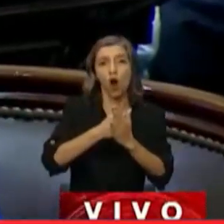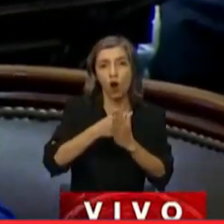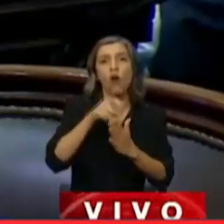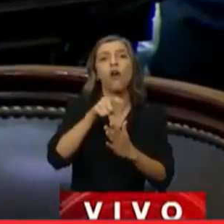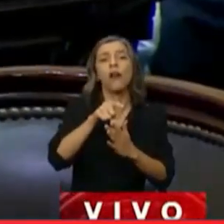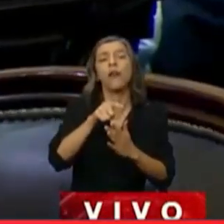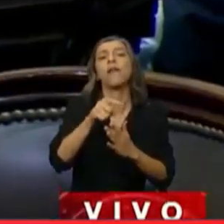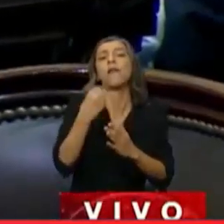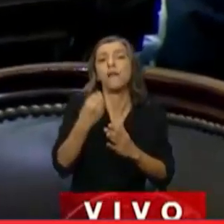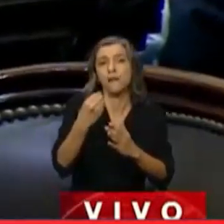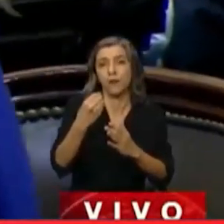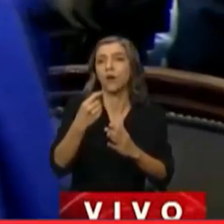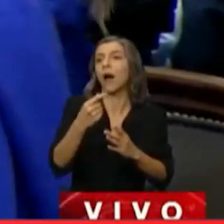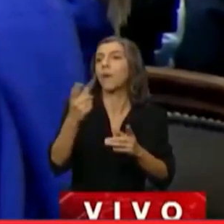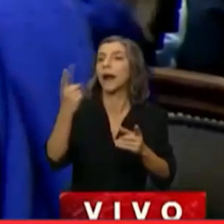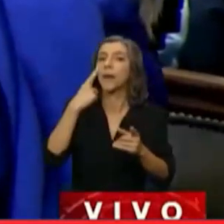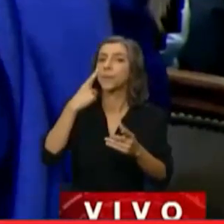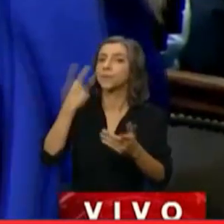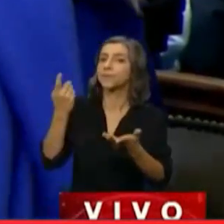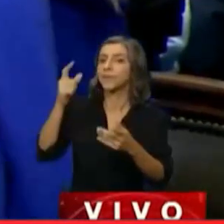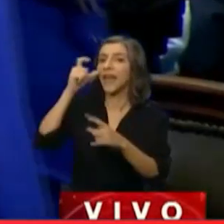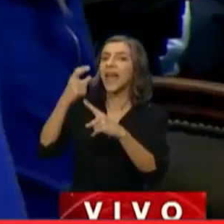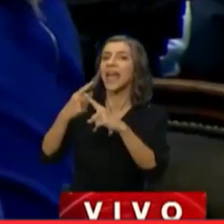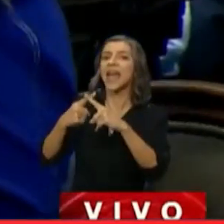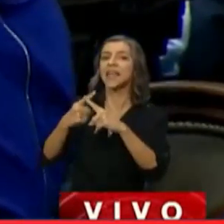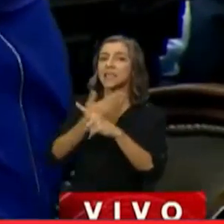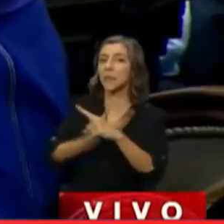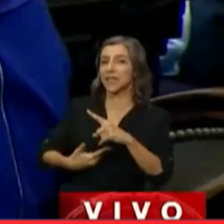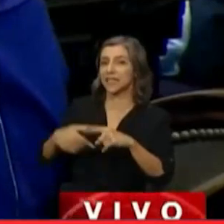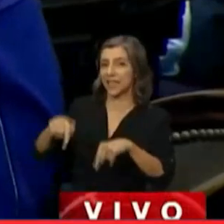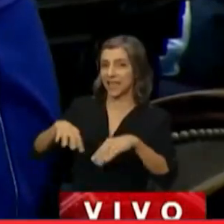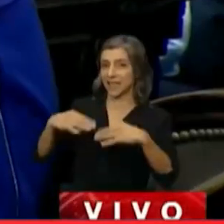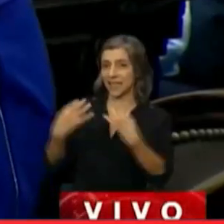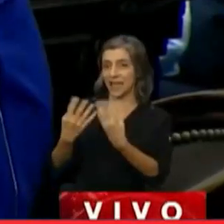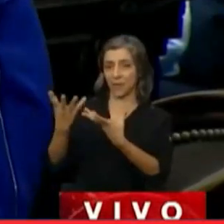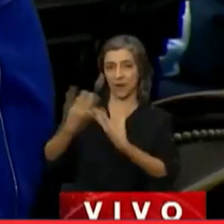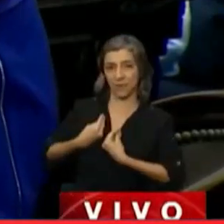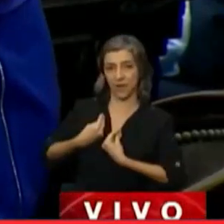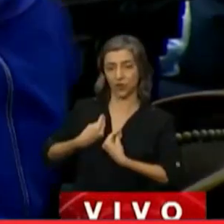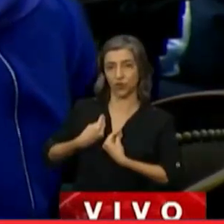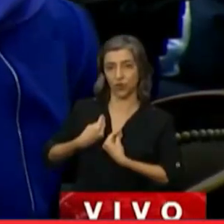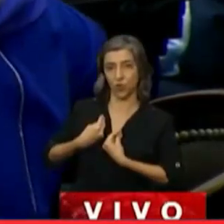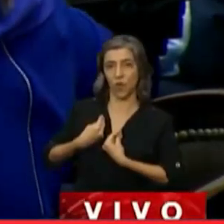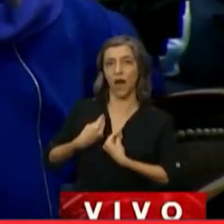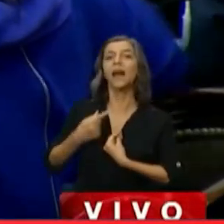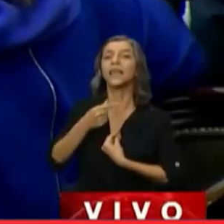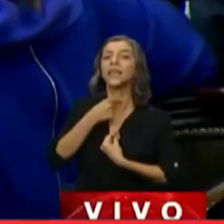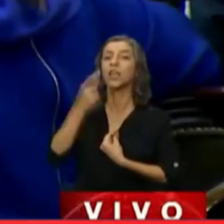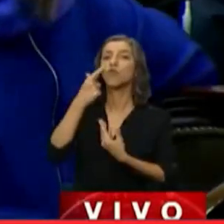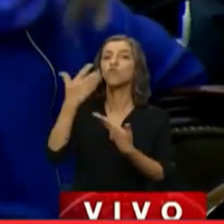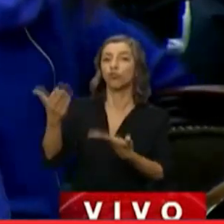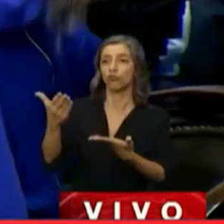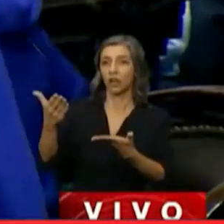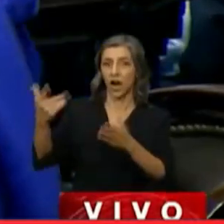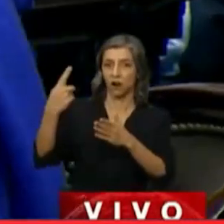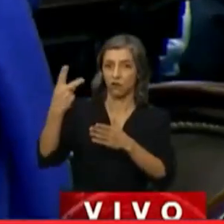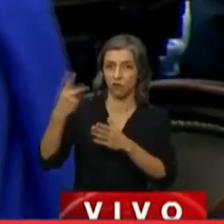y si mi querido expresidente de esta Cámara me ayuda, les vamos a mostrar